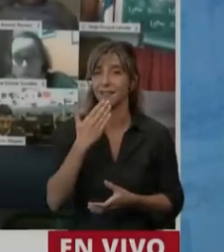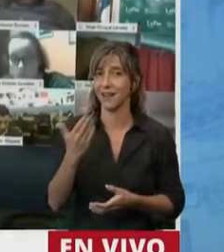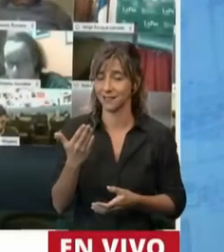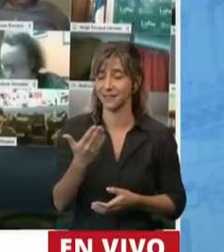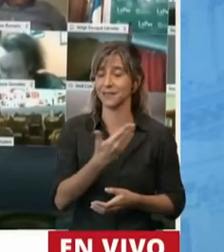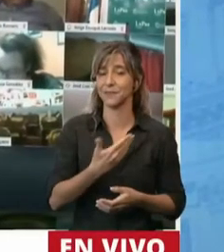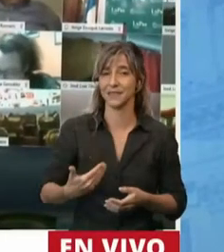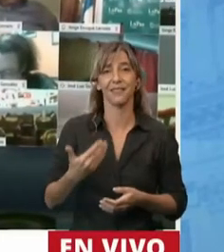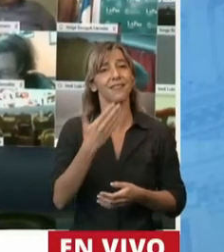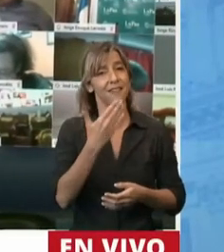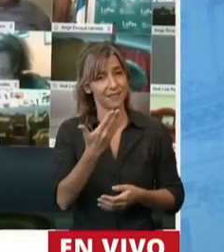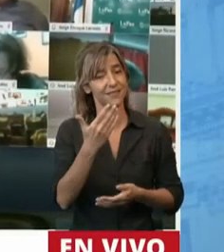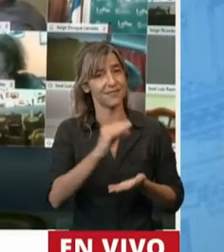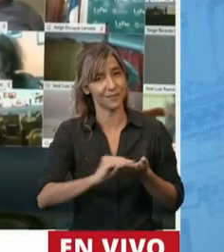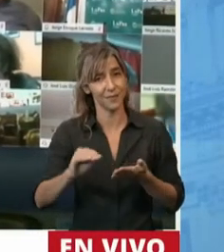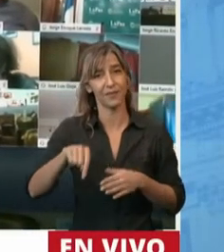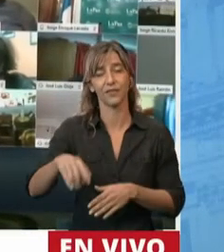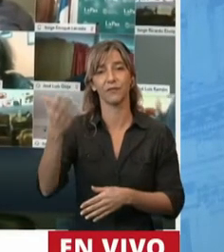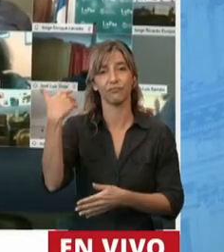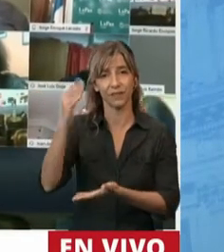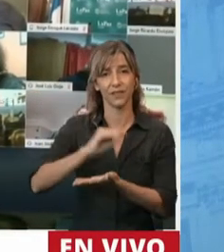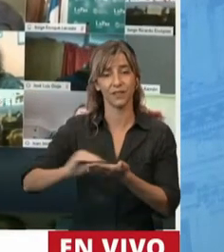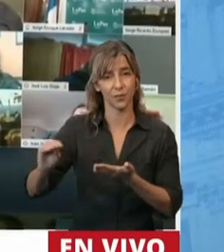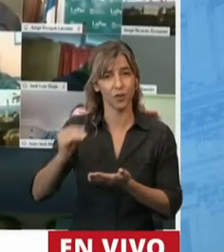Tiene la palabra el diputado Martín Soria.